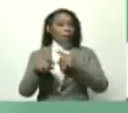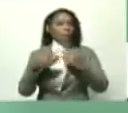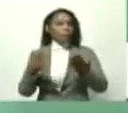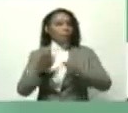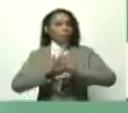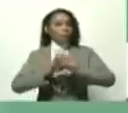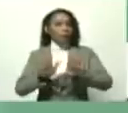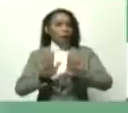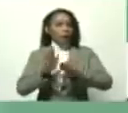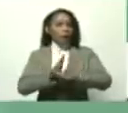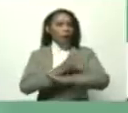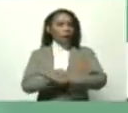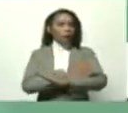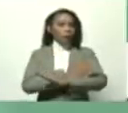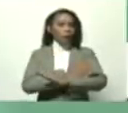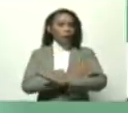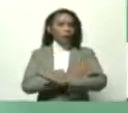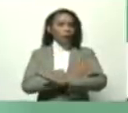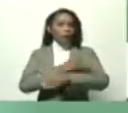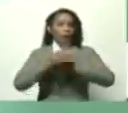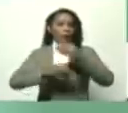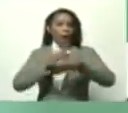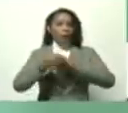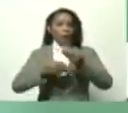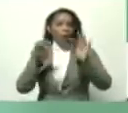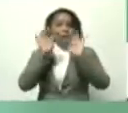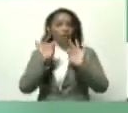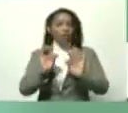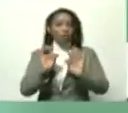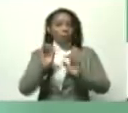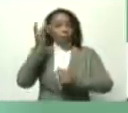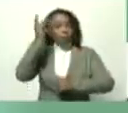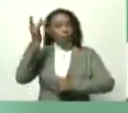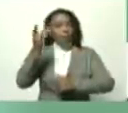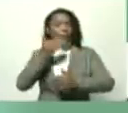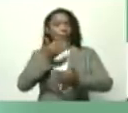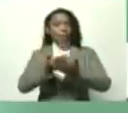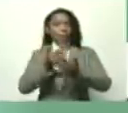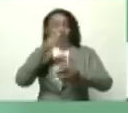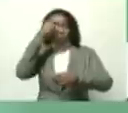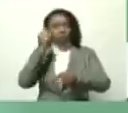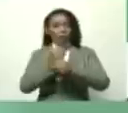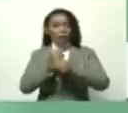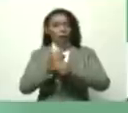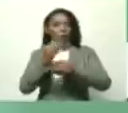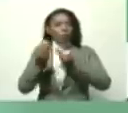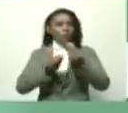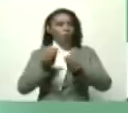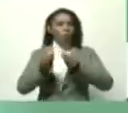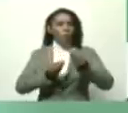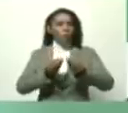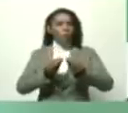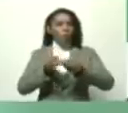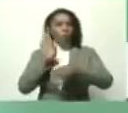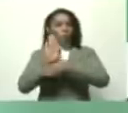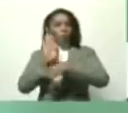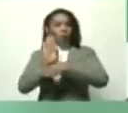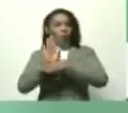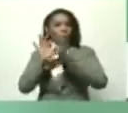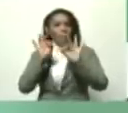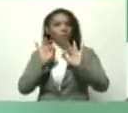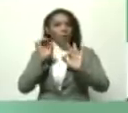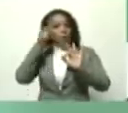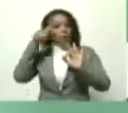se había madurado la operación de inteligencia que permitió con un cuidado especial